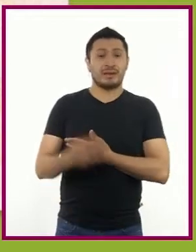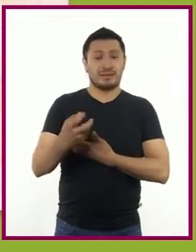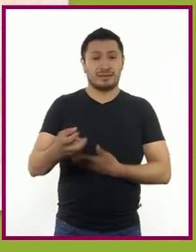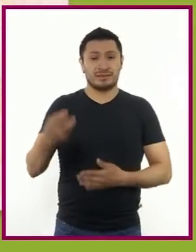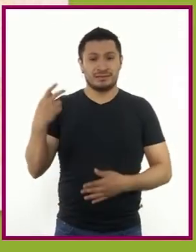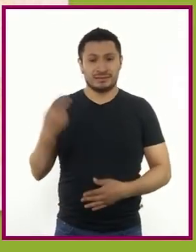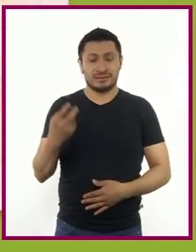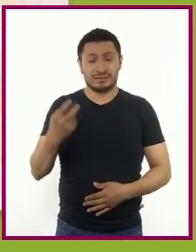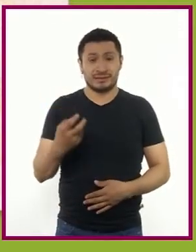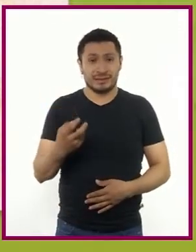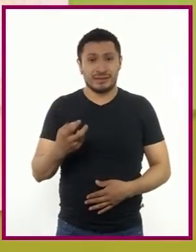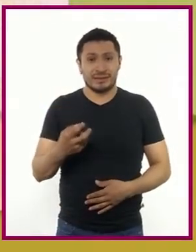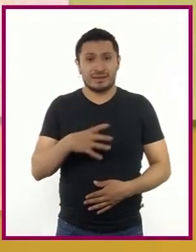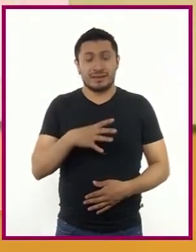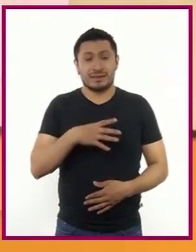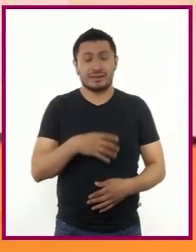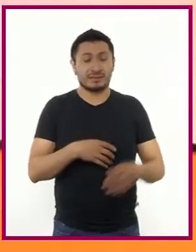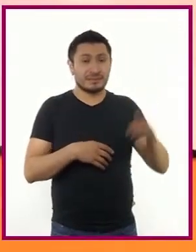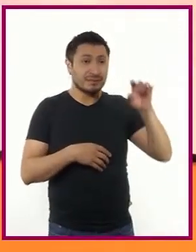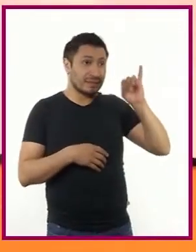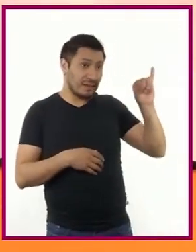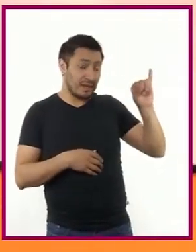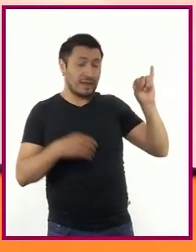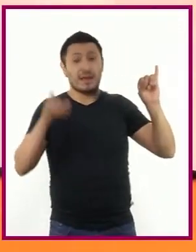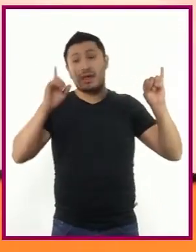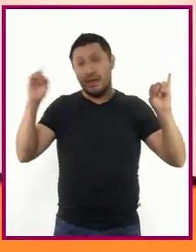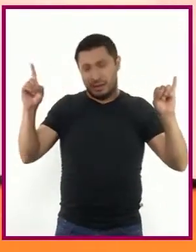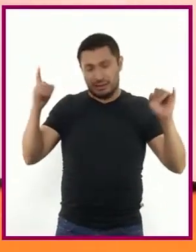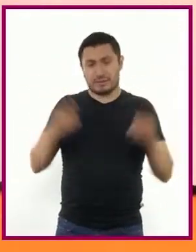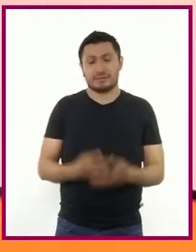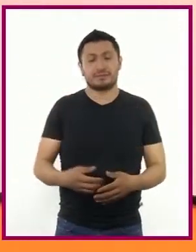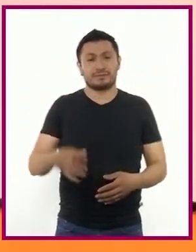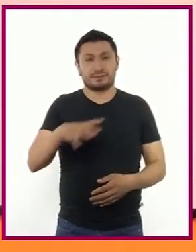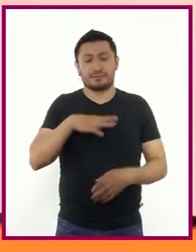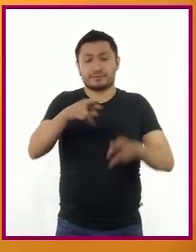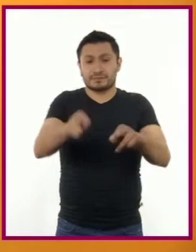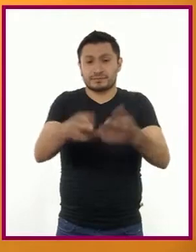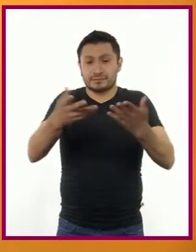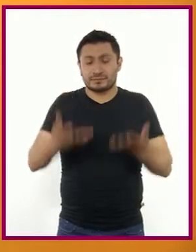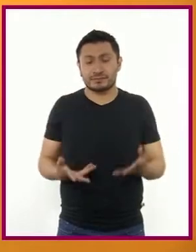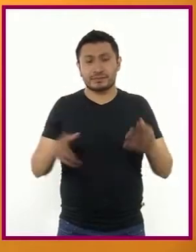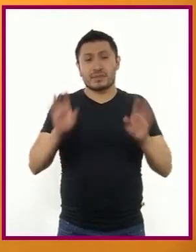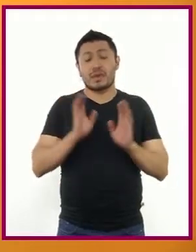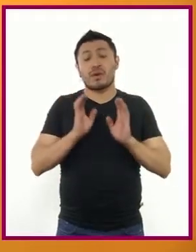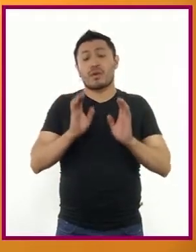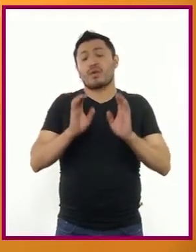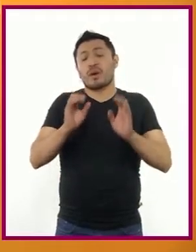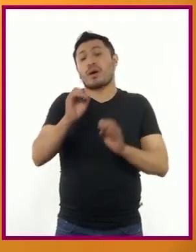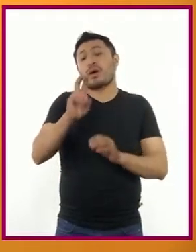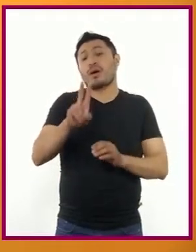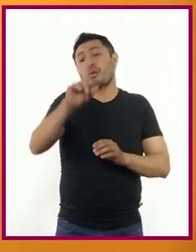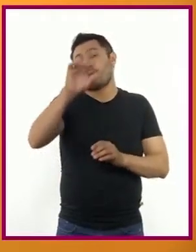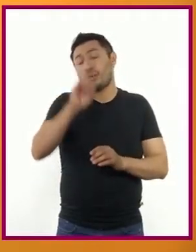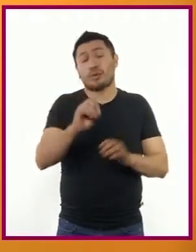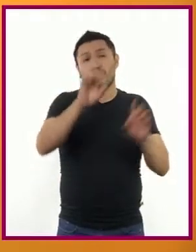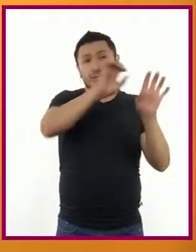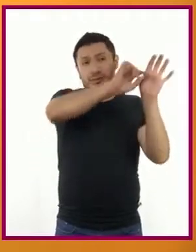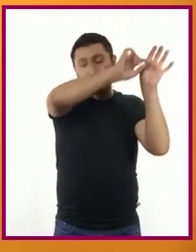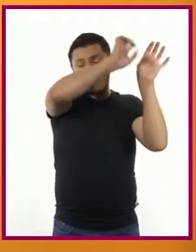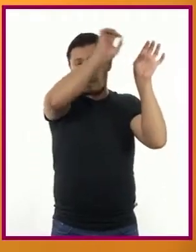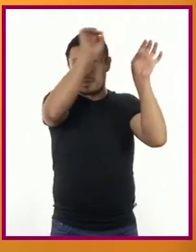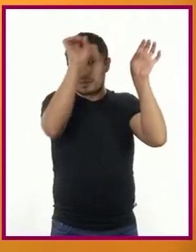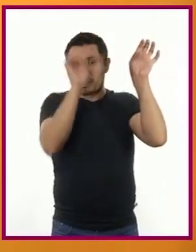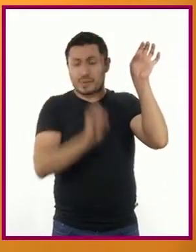encuentran una de cada lado y su función consiste en recibir y conducir al óvulo desde los ovarios hasta el